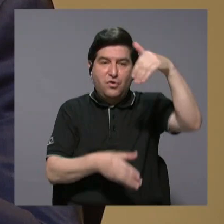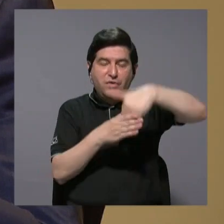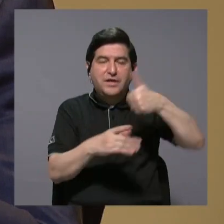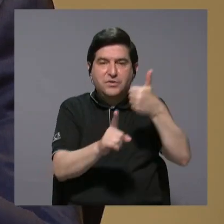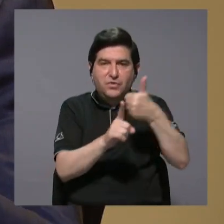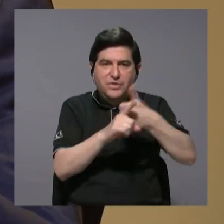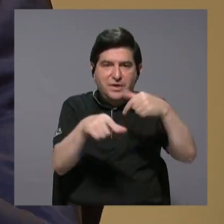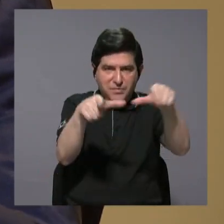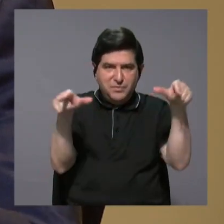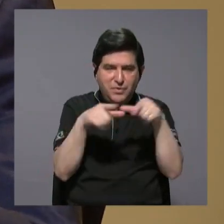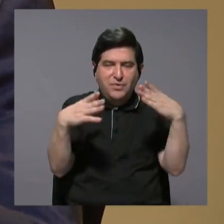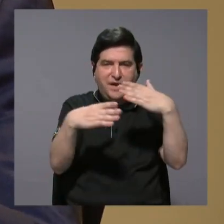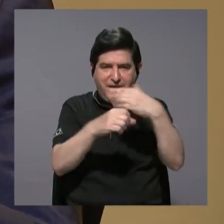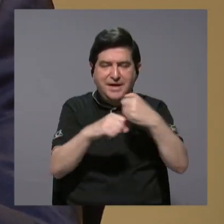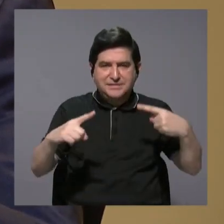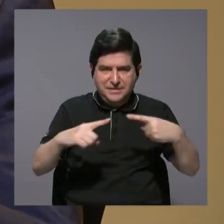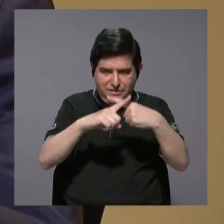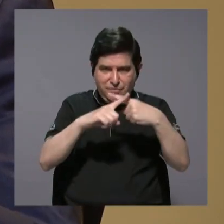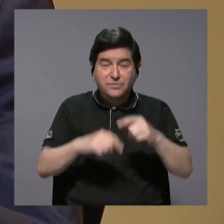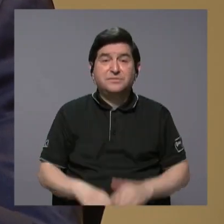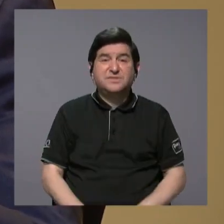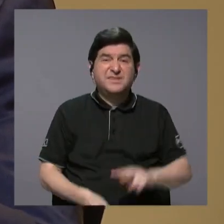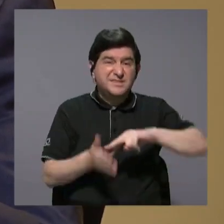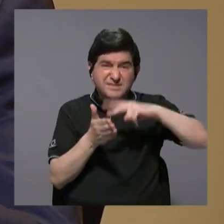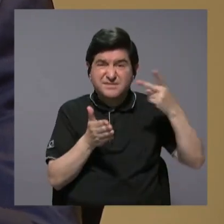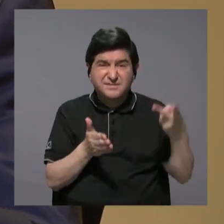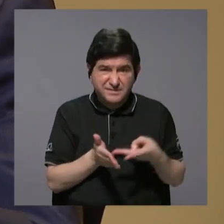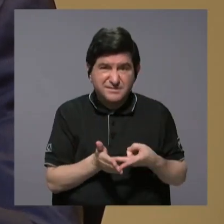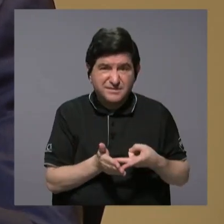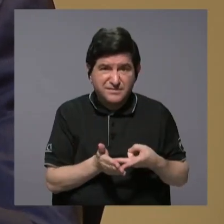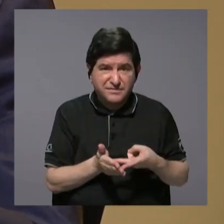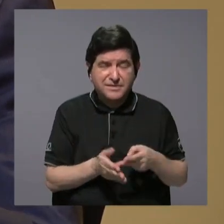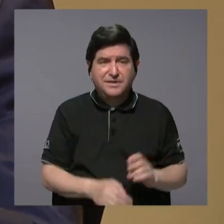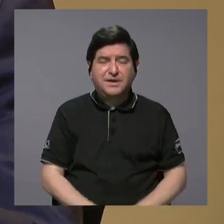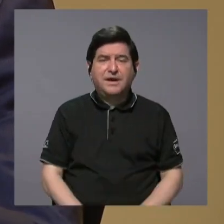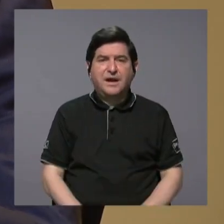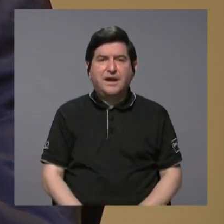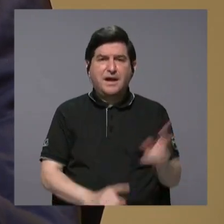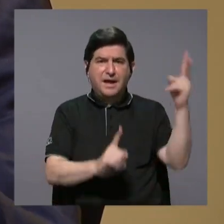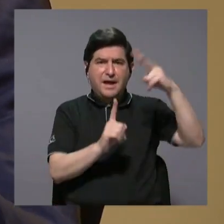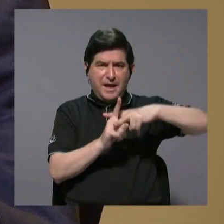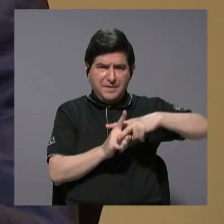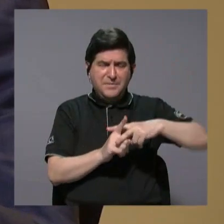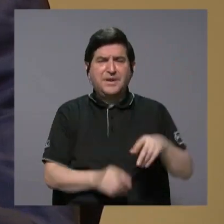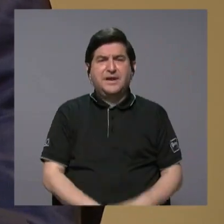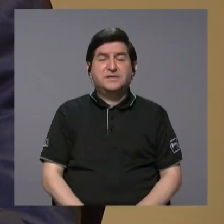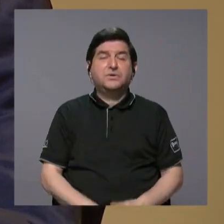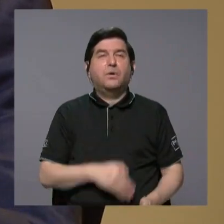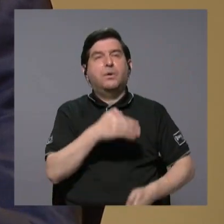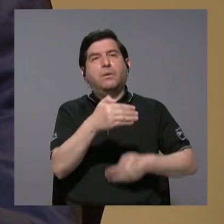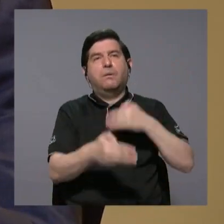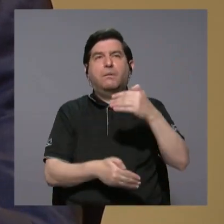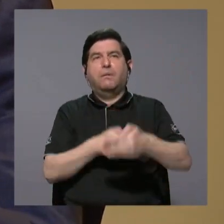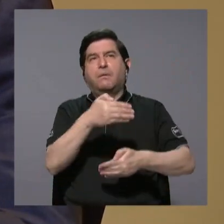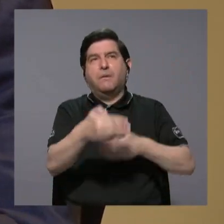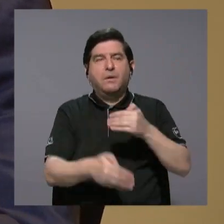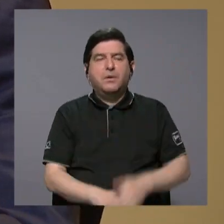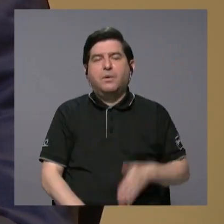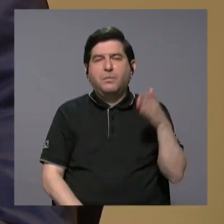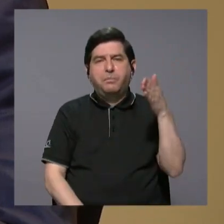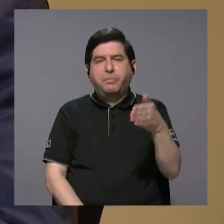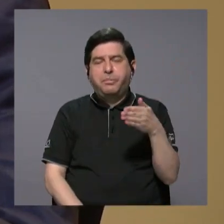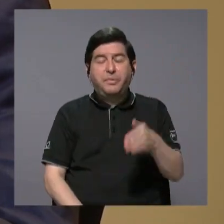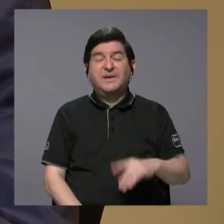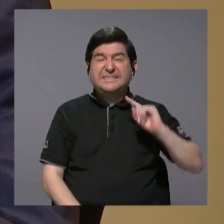puesto. Eso evidentemente hace que las operaciones de este tipo sean más burocráticas, que además sean